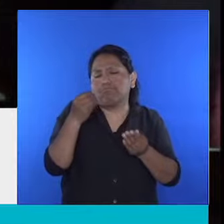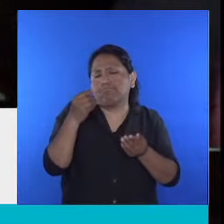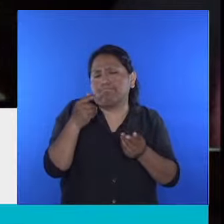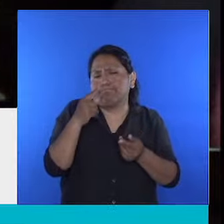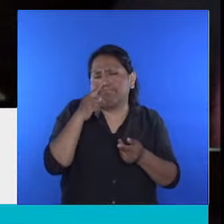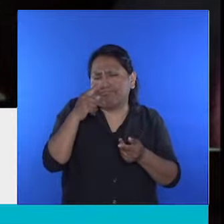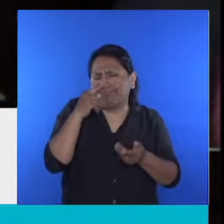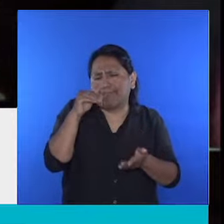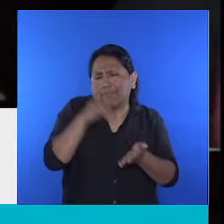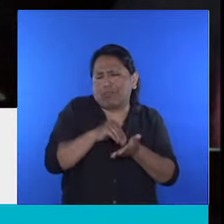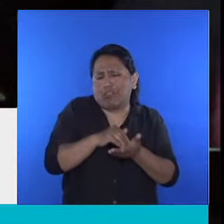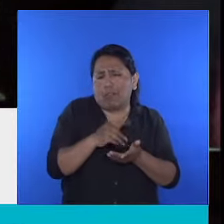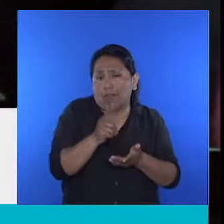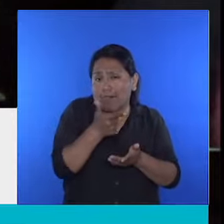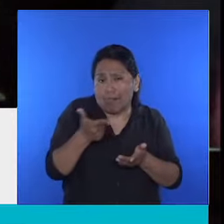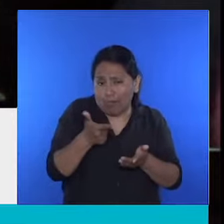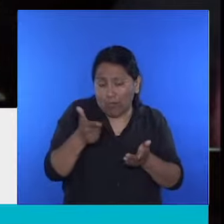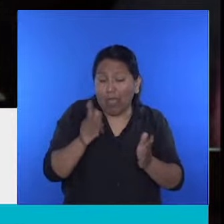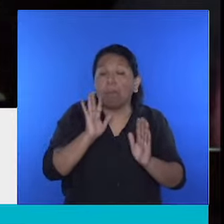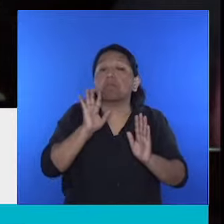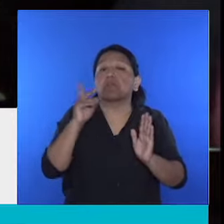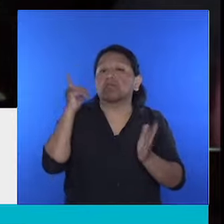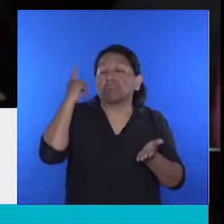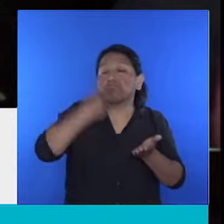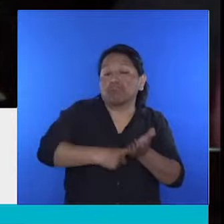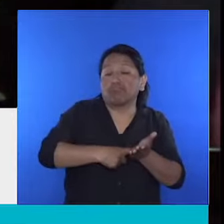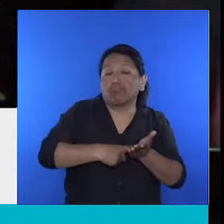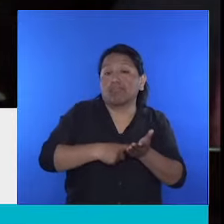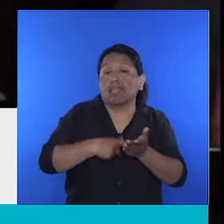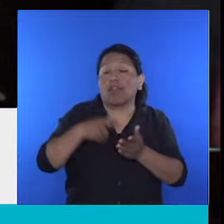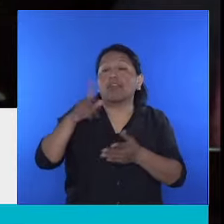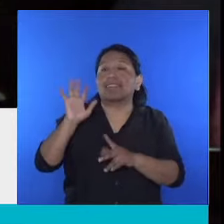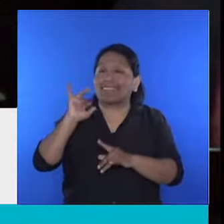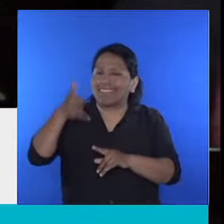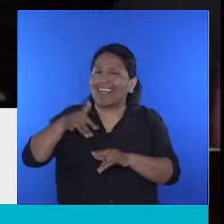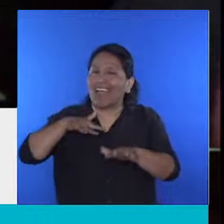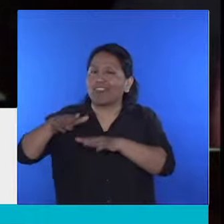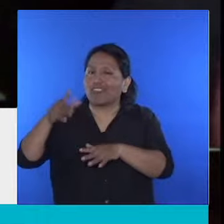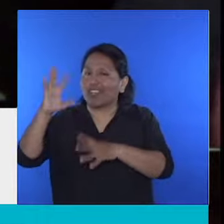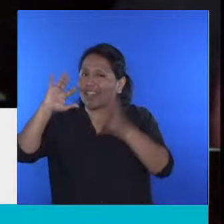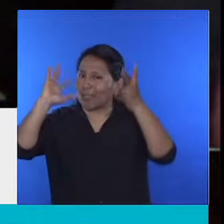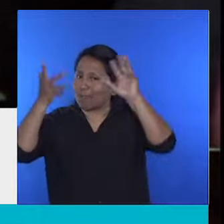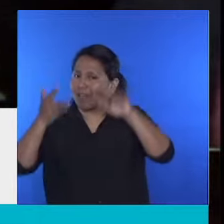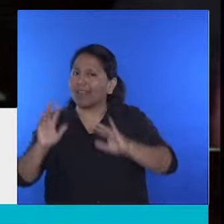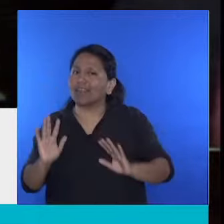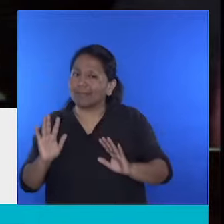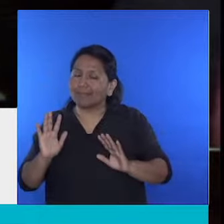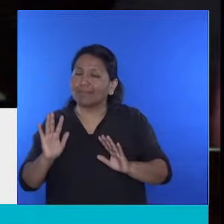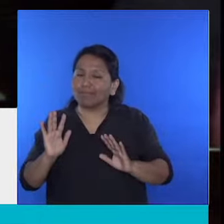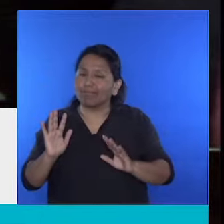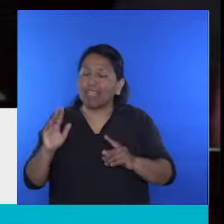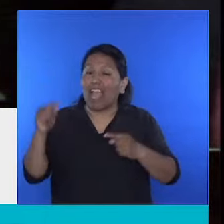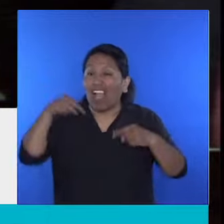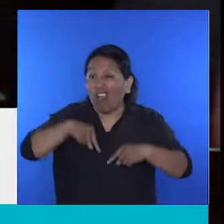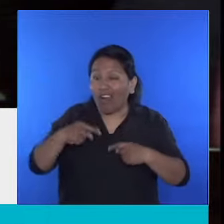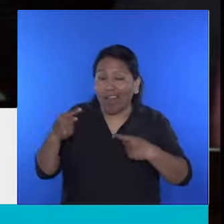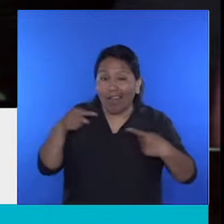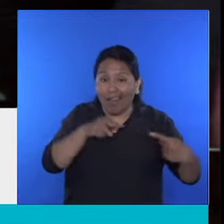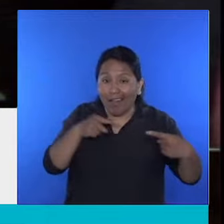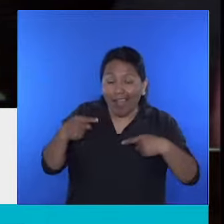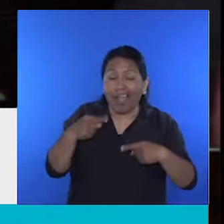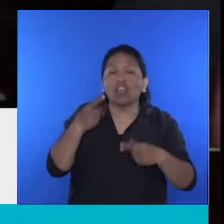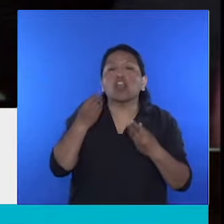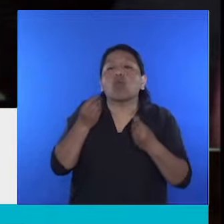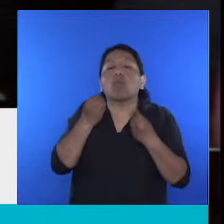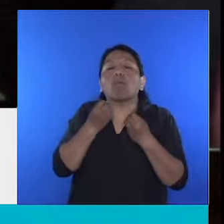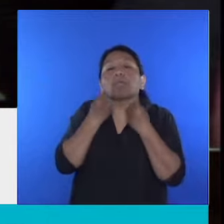está por ahora pero lo que sí se impuso fue la agenda de mi ley no la discusión que estamos teniendo en este momento es